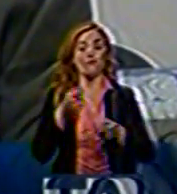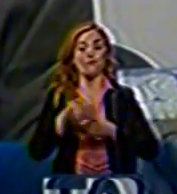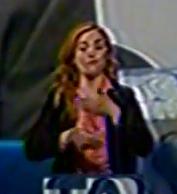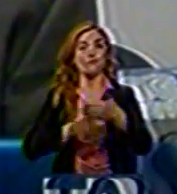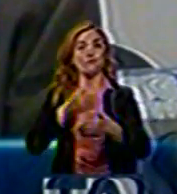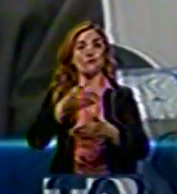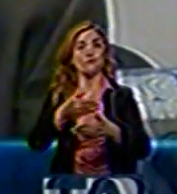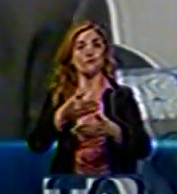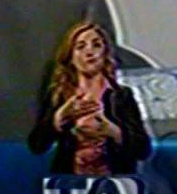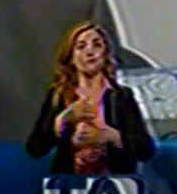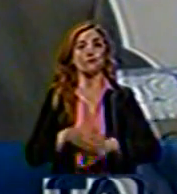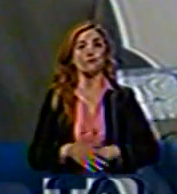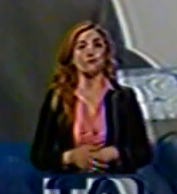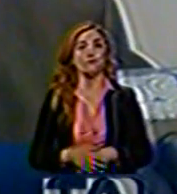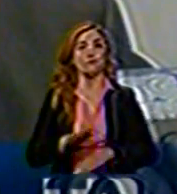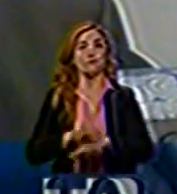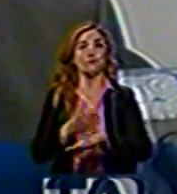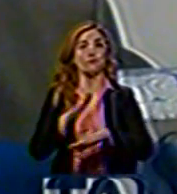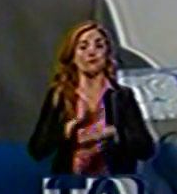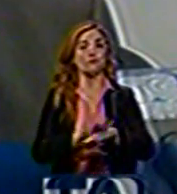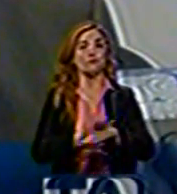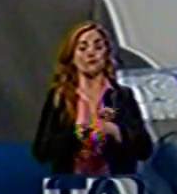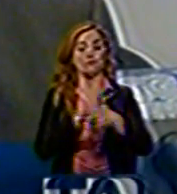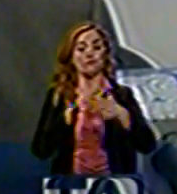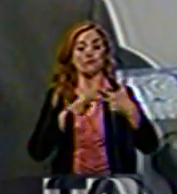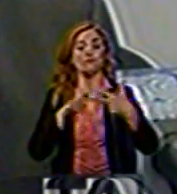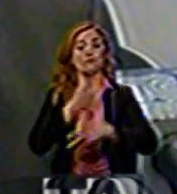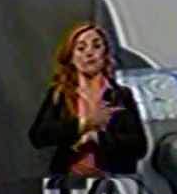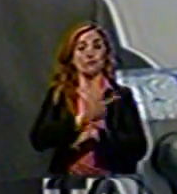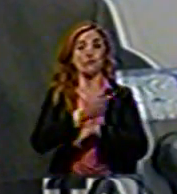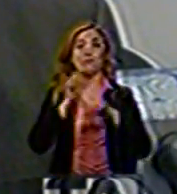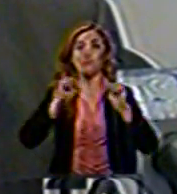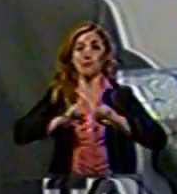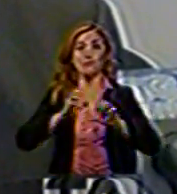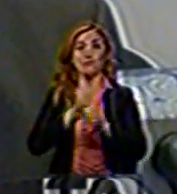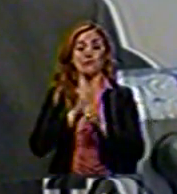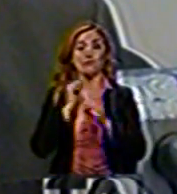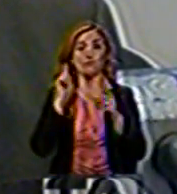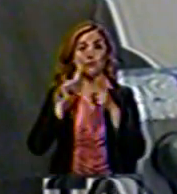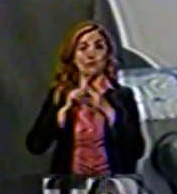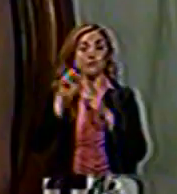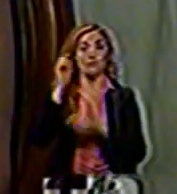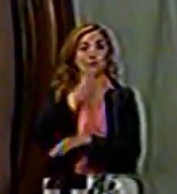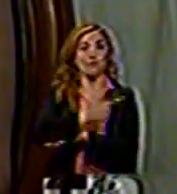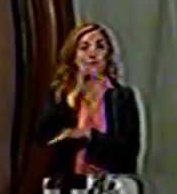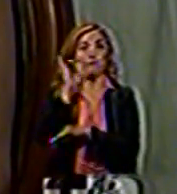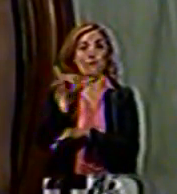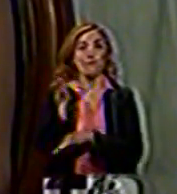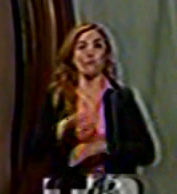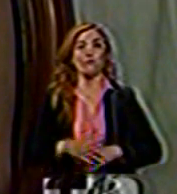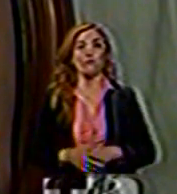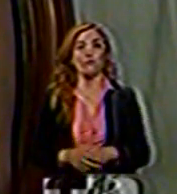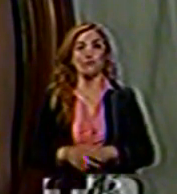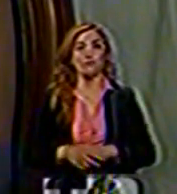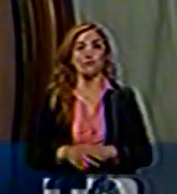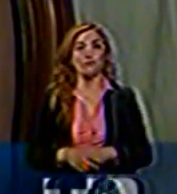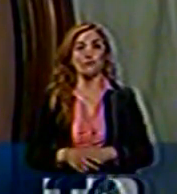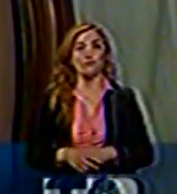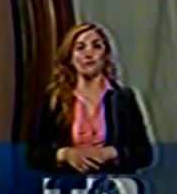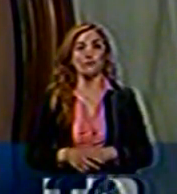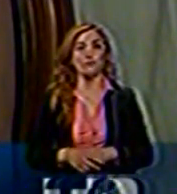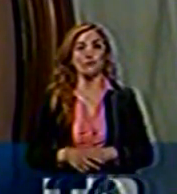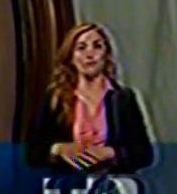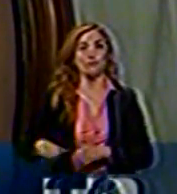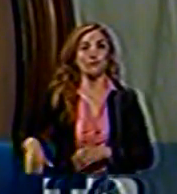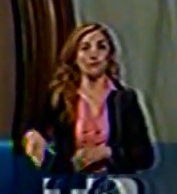procedamos a convocar. Habían 3 días para hacerlo. Había 3 días, el día sábado lo permitía la ley. No podíamos retrasar un solo